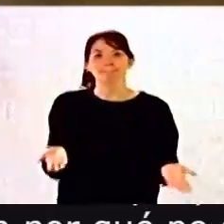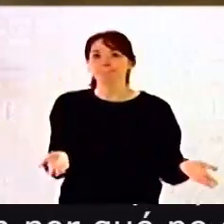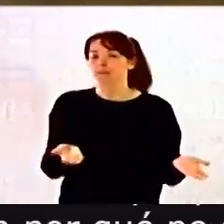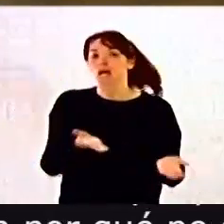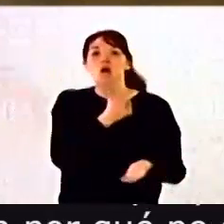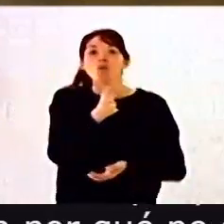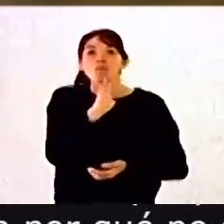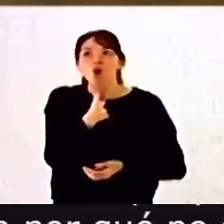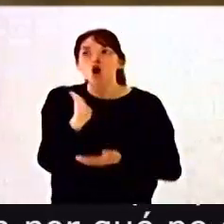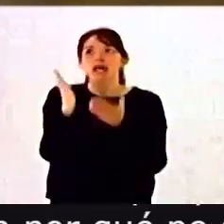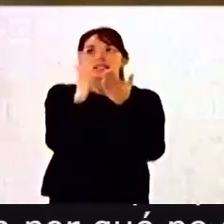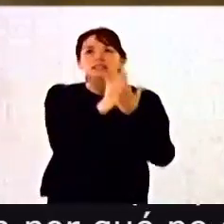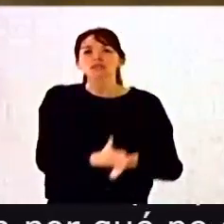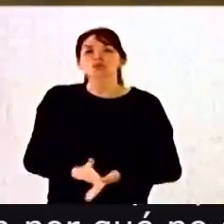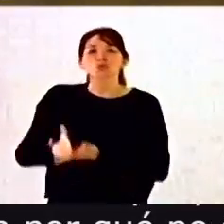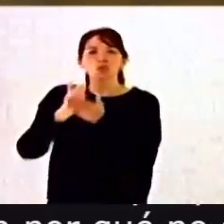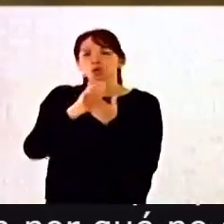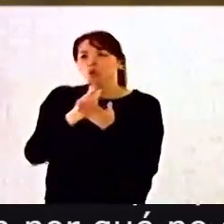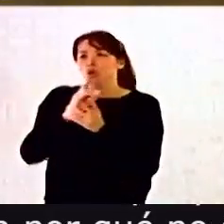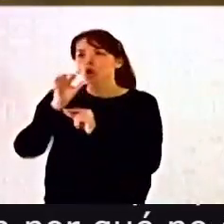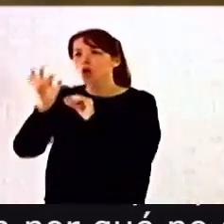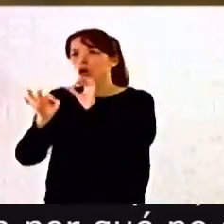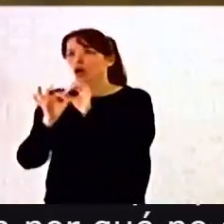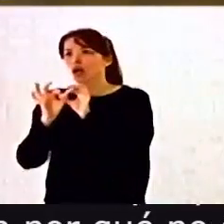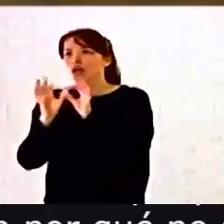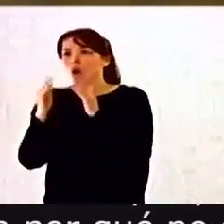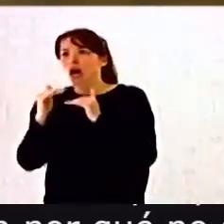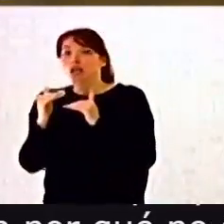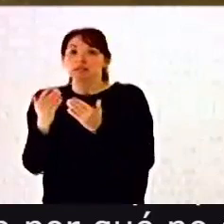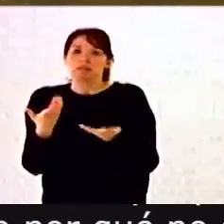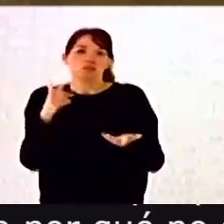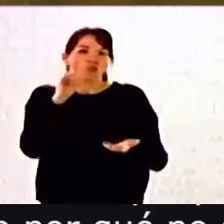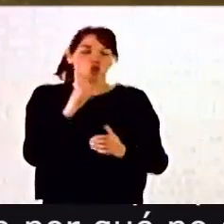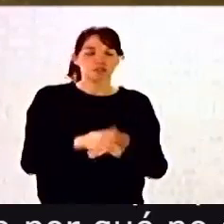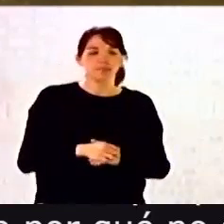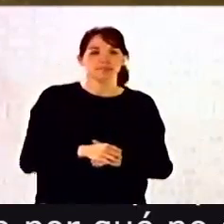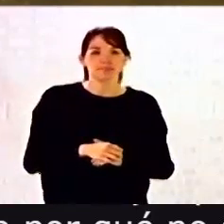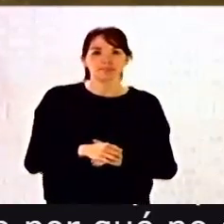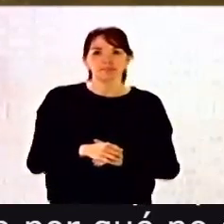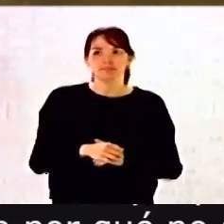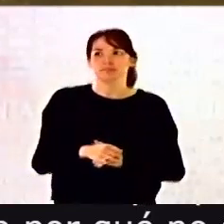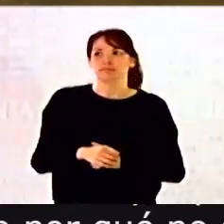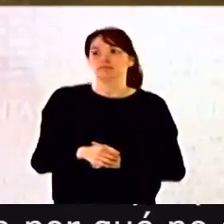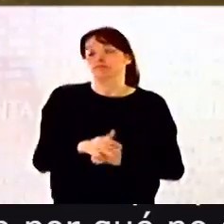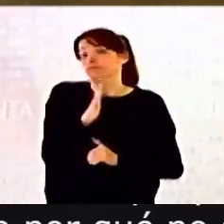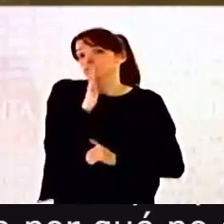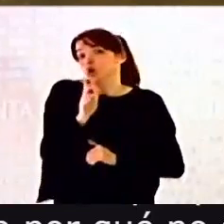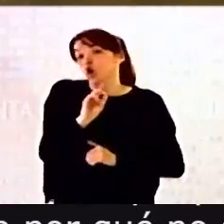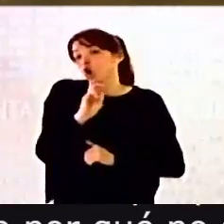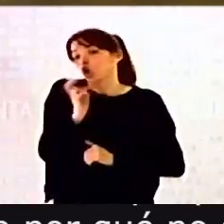hacer estudios de no casos y es muy difícil. No se lo quiero achacar a ningún otro factor